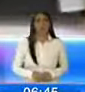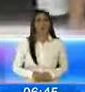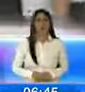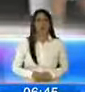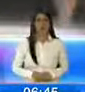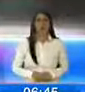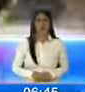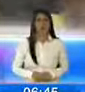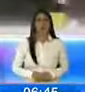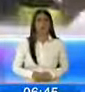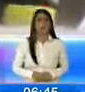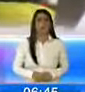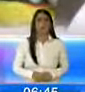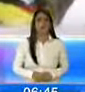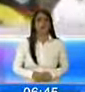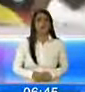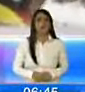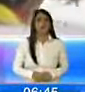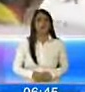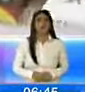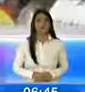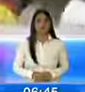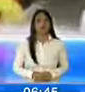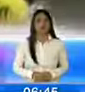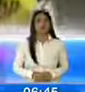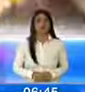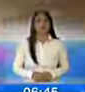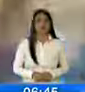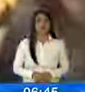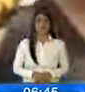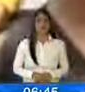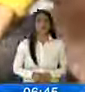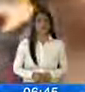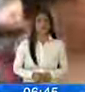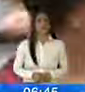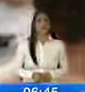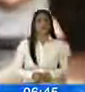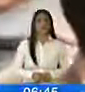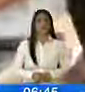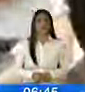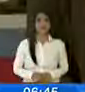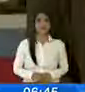Desde la provincia de Manabí informó Johnny Armendáriz.